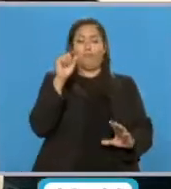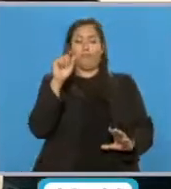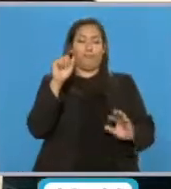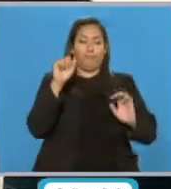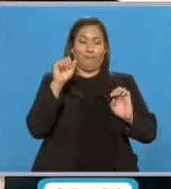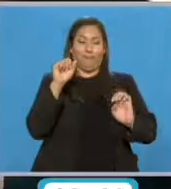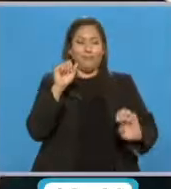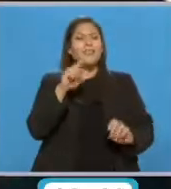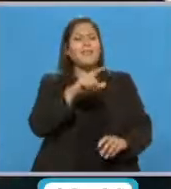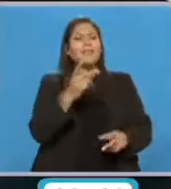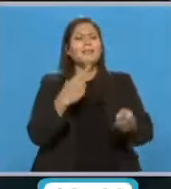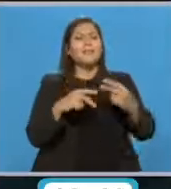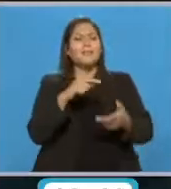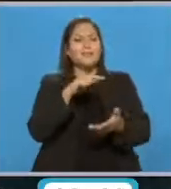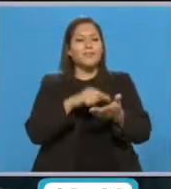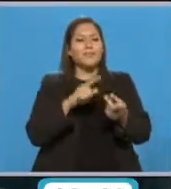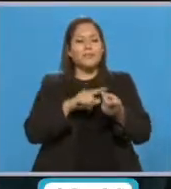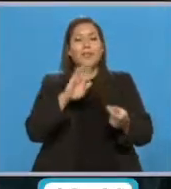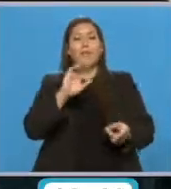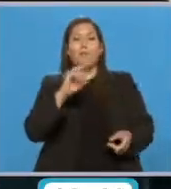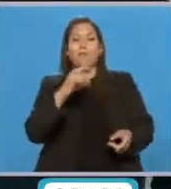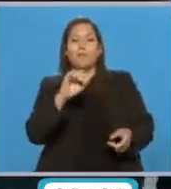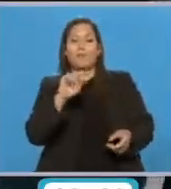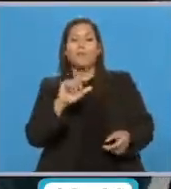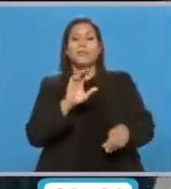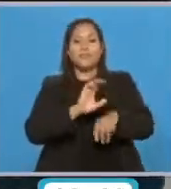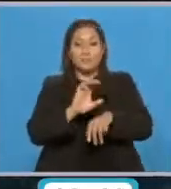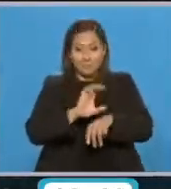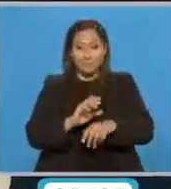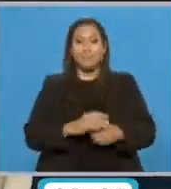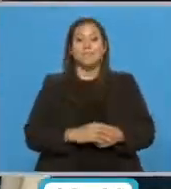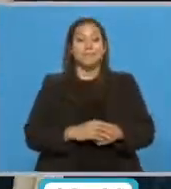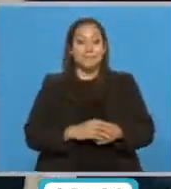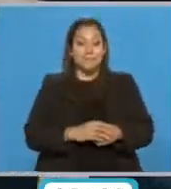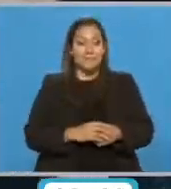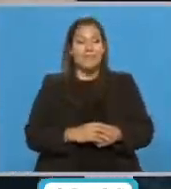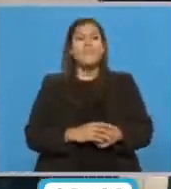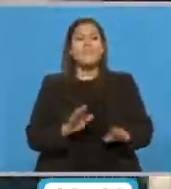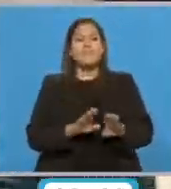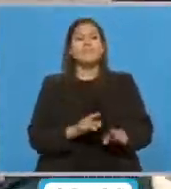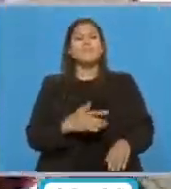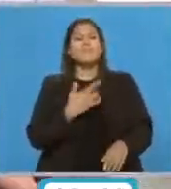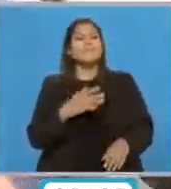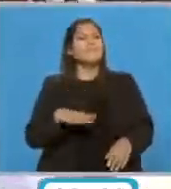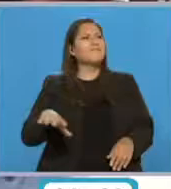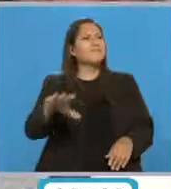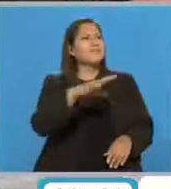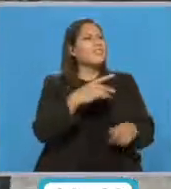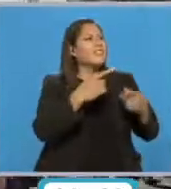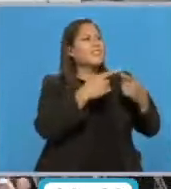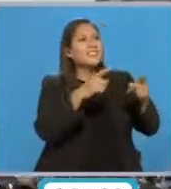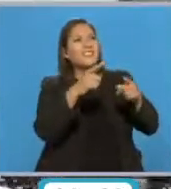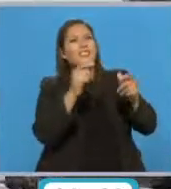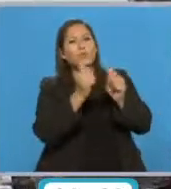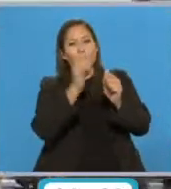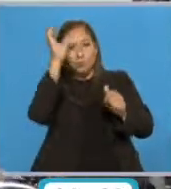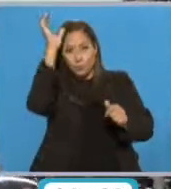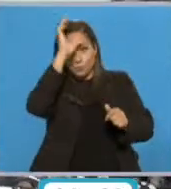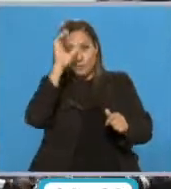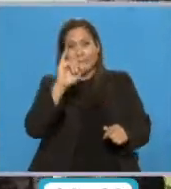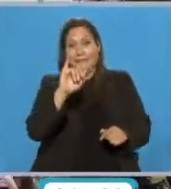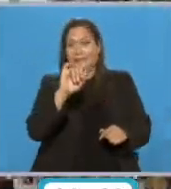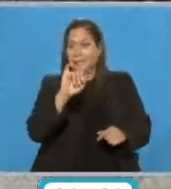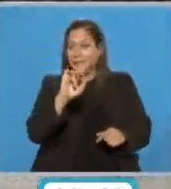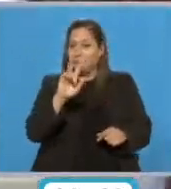¿De dónde viene, señor? De Bogotá, Colombia. De Bogotá, Colombia. ¿Y qué le parece esta diversión con la cultura? Sí, no,